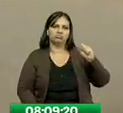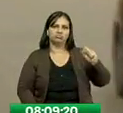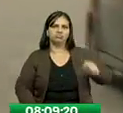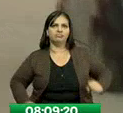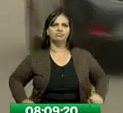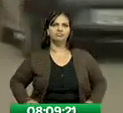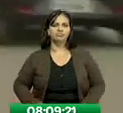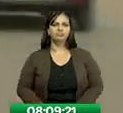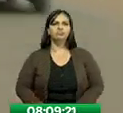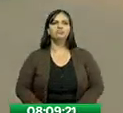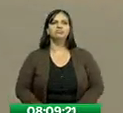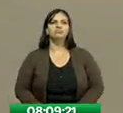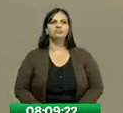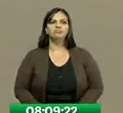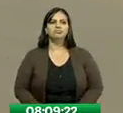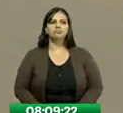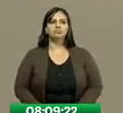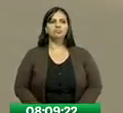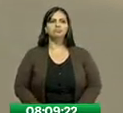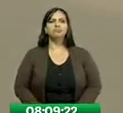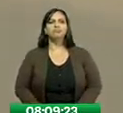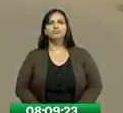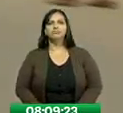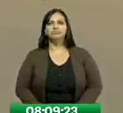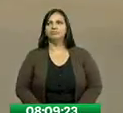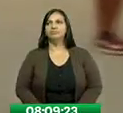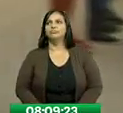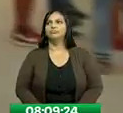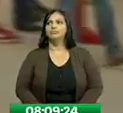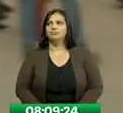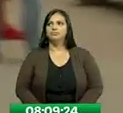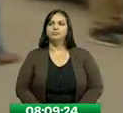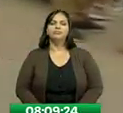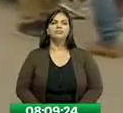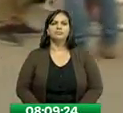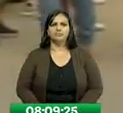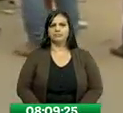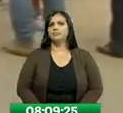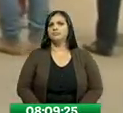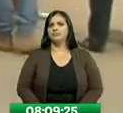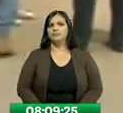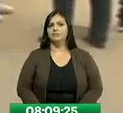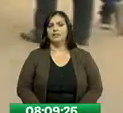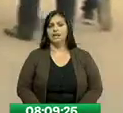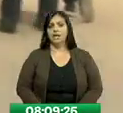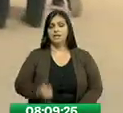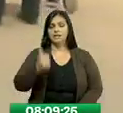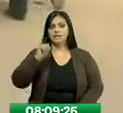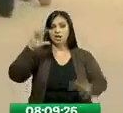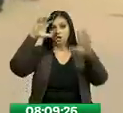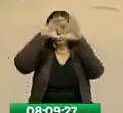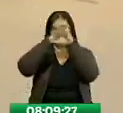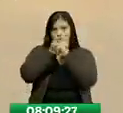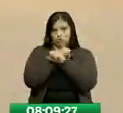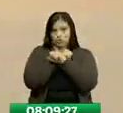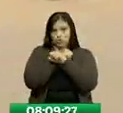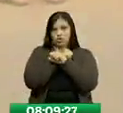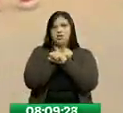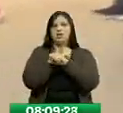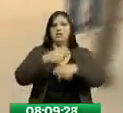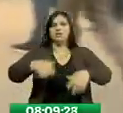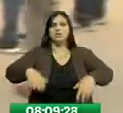este lugar donde permanecían arqueadas estacionadas durante la noche de este miércoles